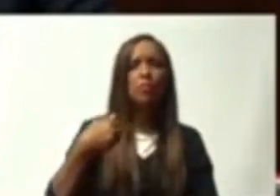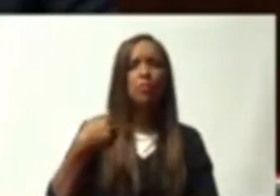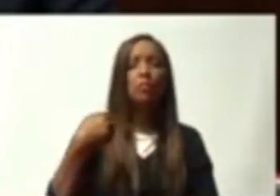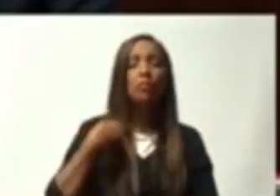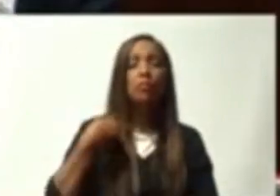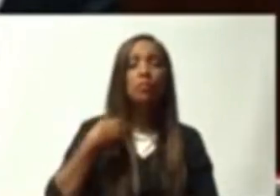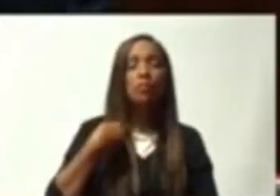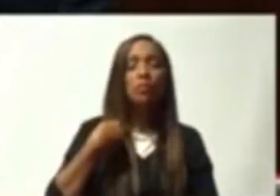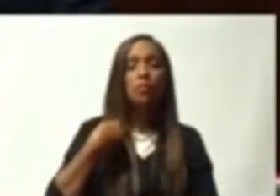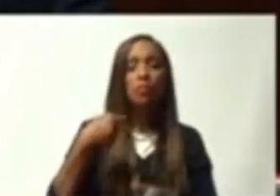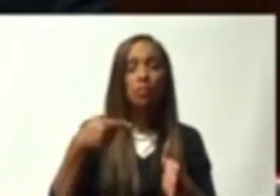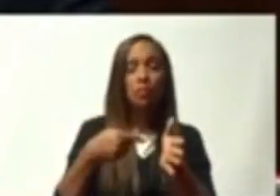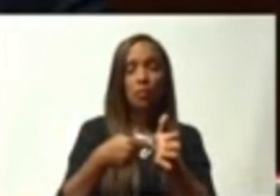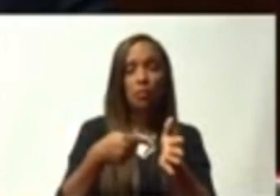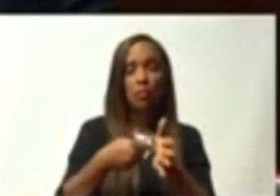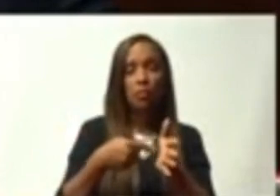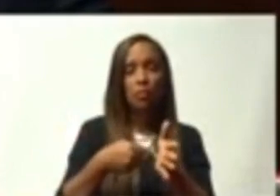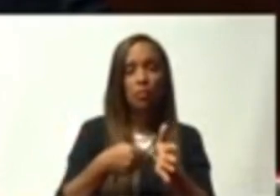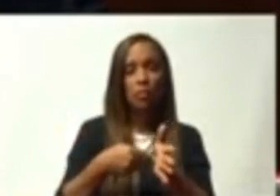dólares.